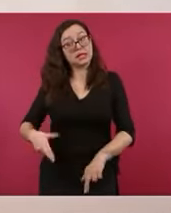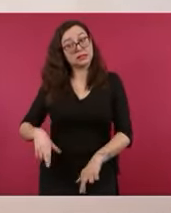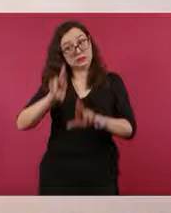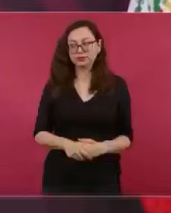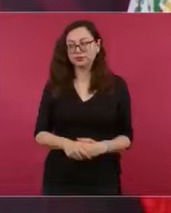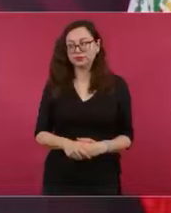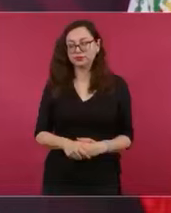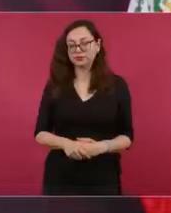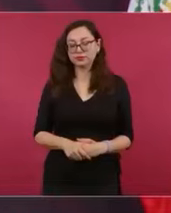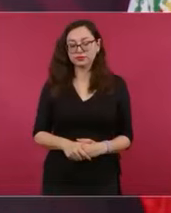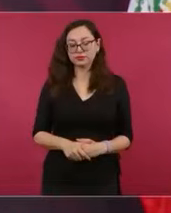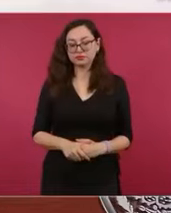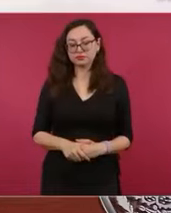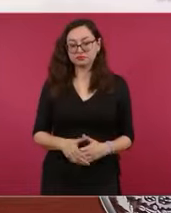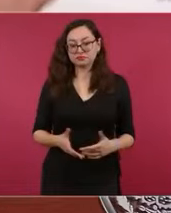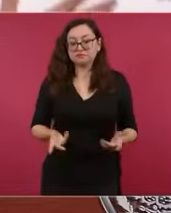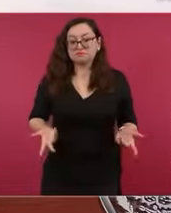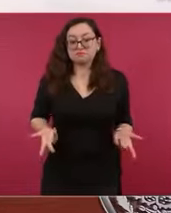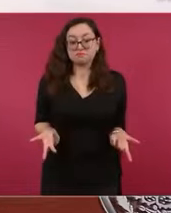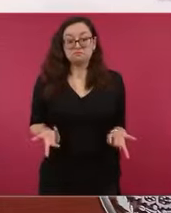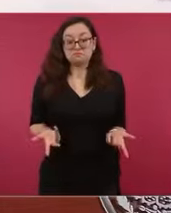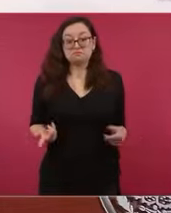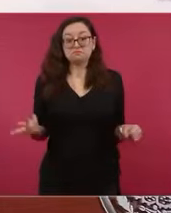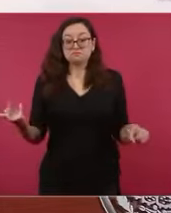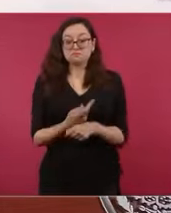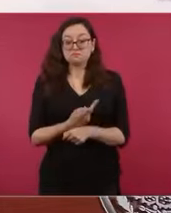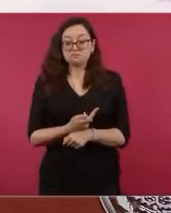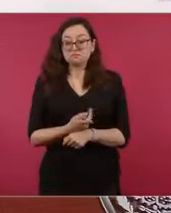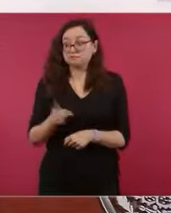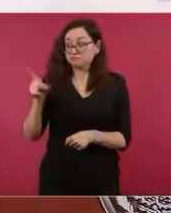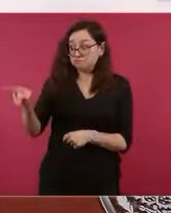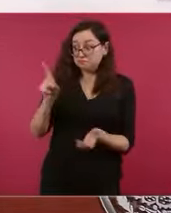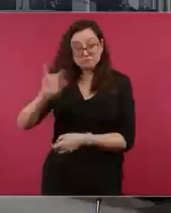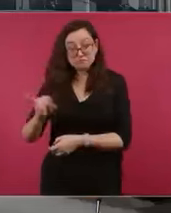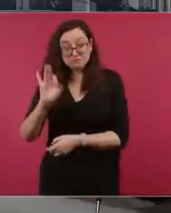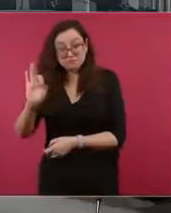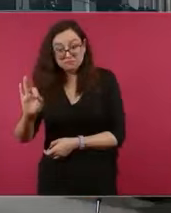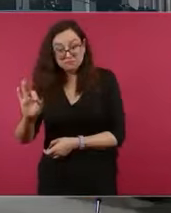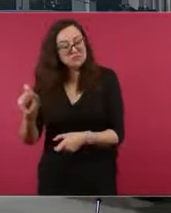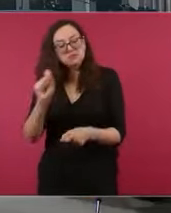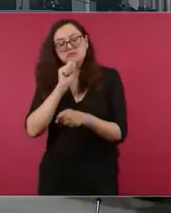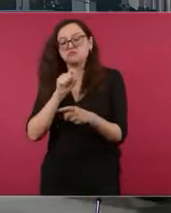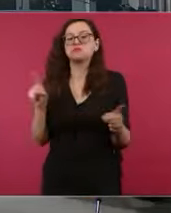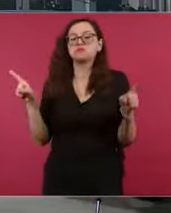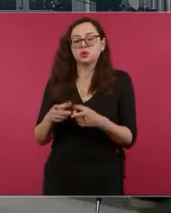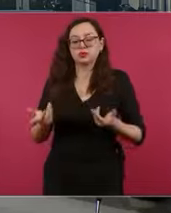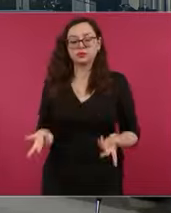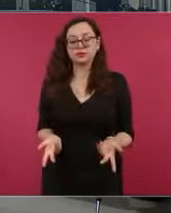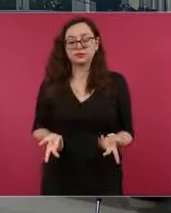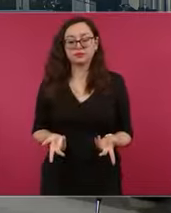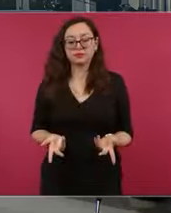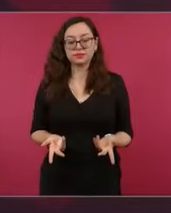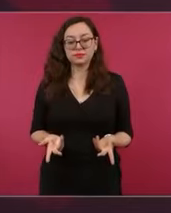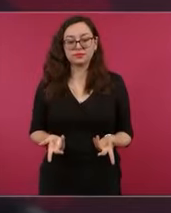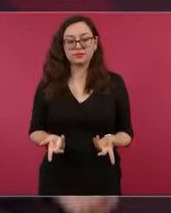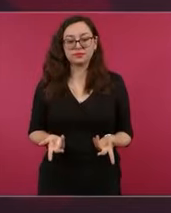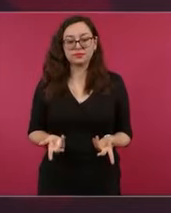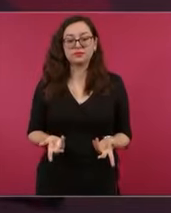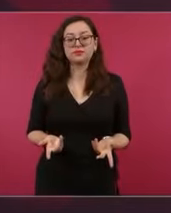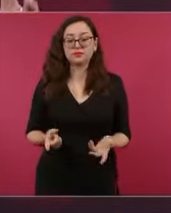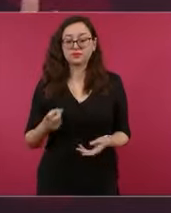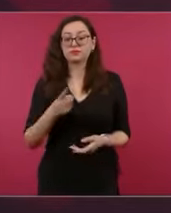fondo. Entonces, eso es lo que pasa en cuanto al poder judicial, y hay